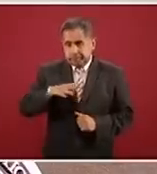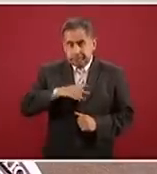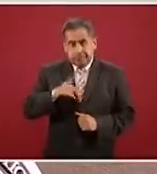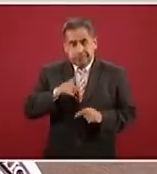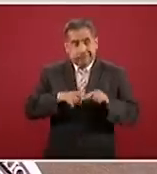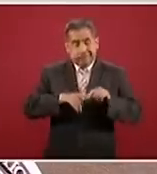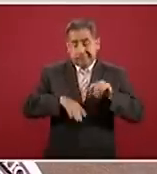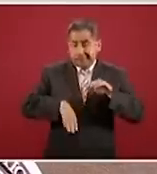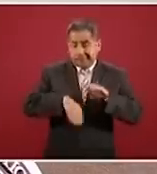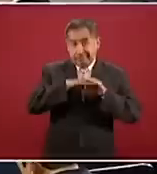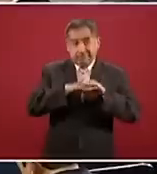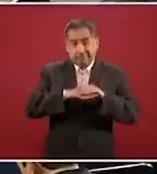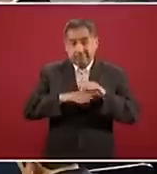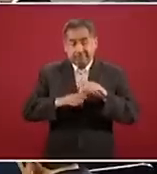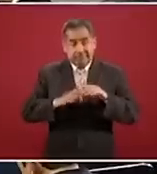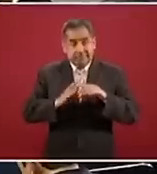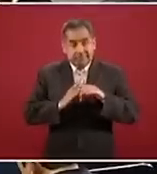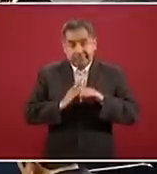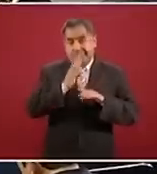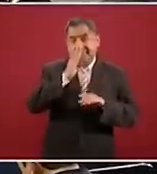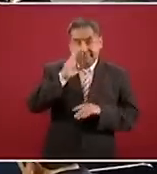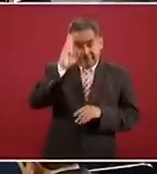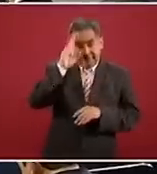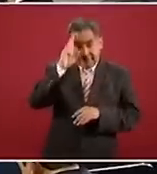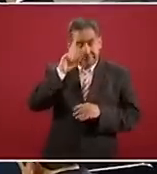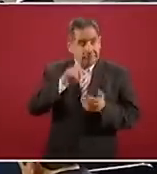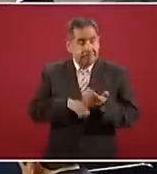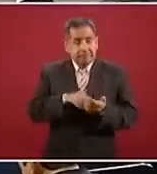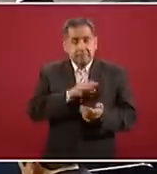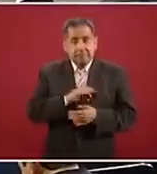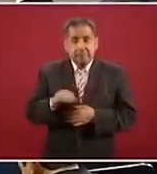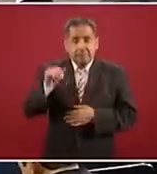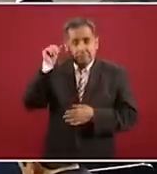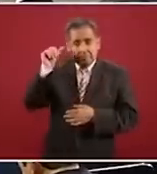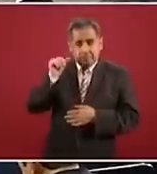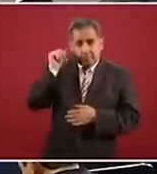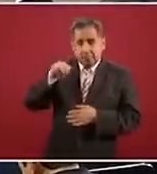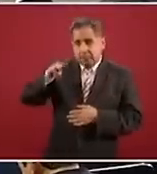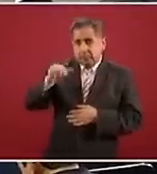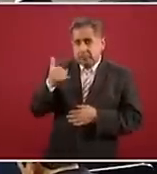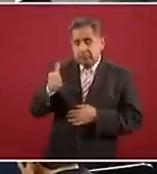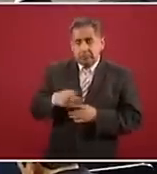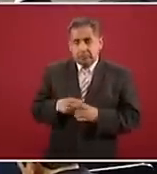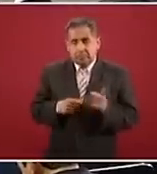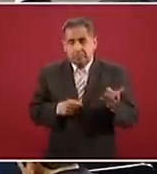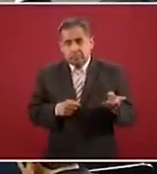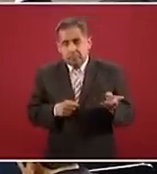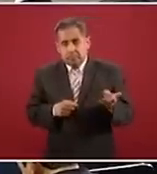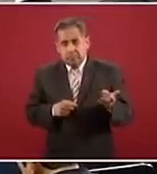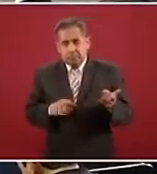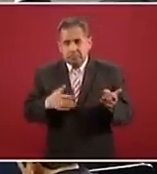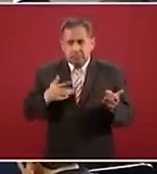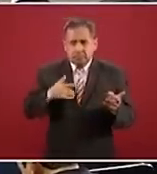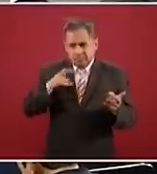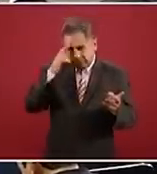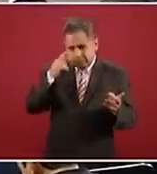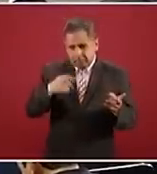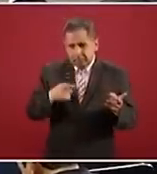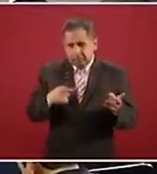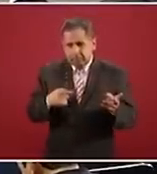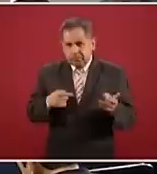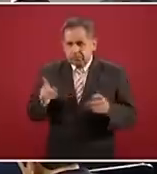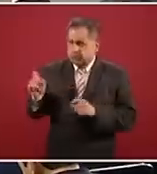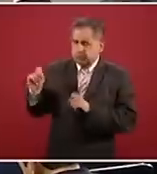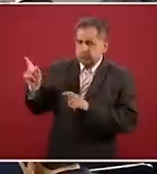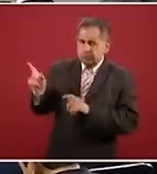pico por los meses de abril-mayo, si no mal recuerdo,